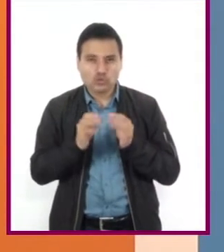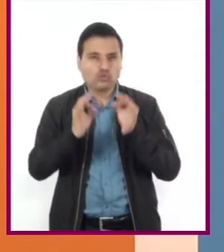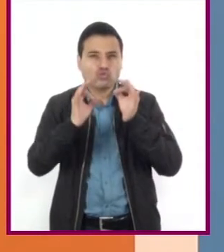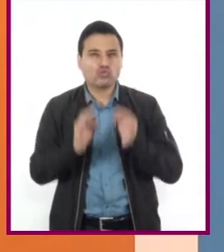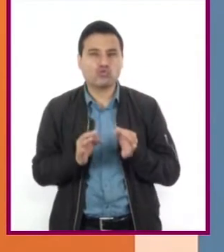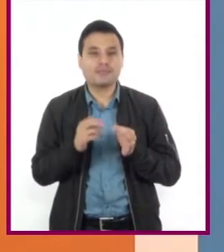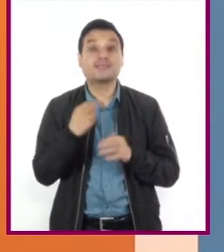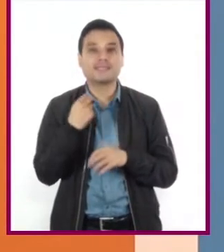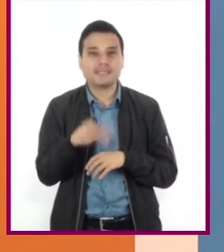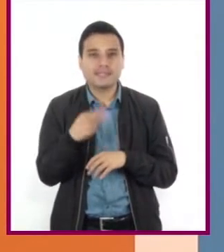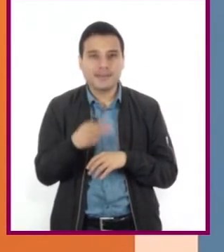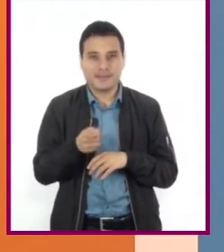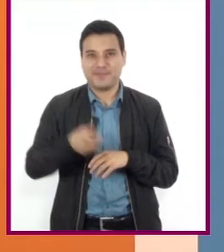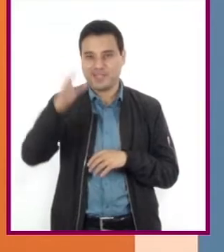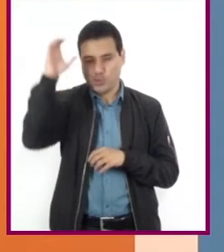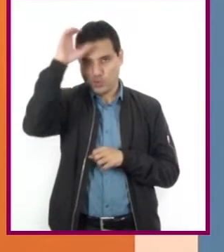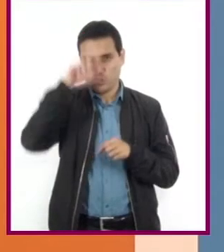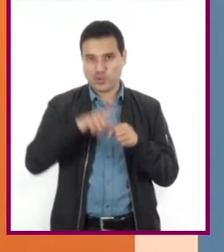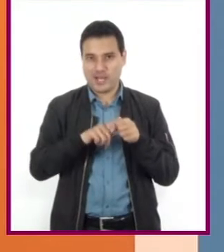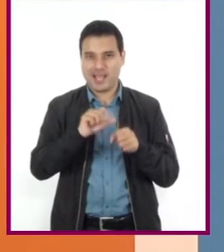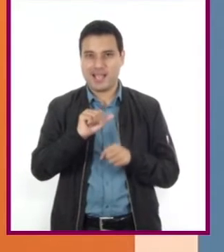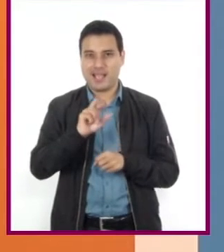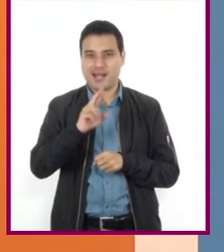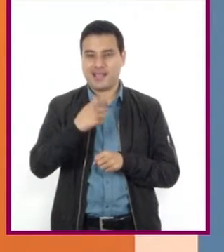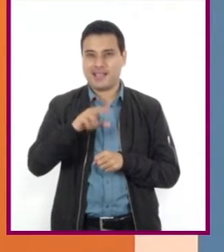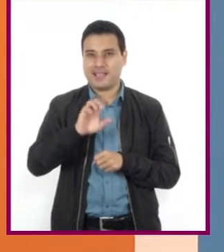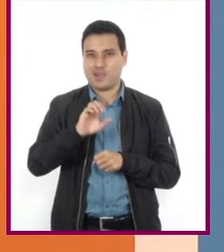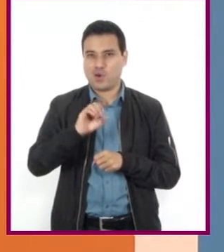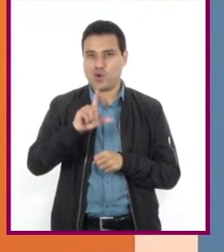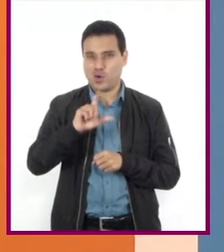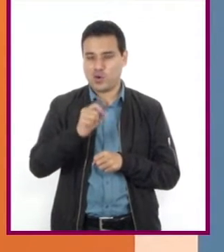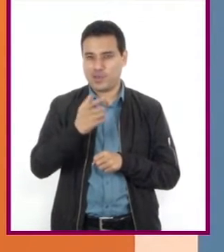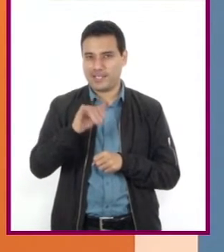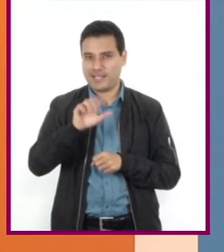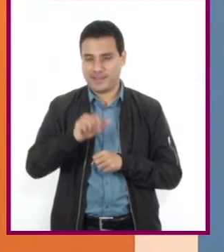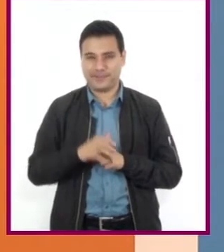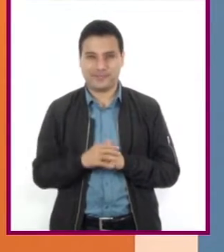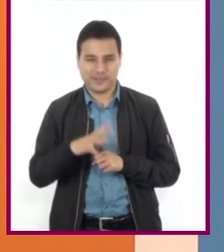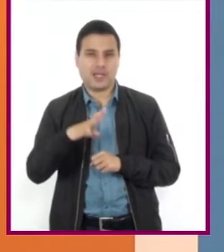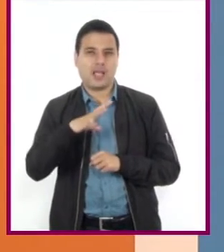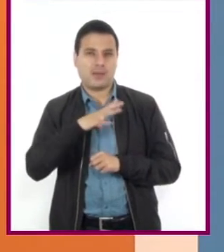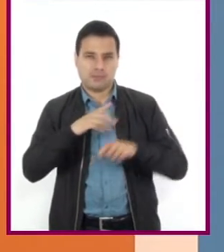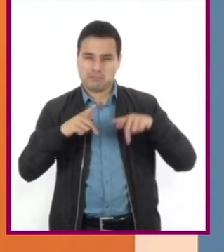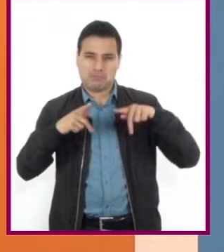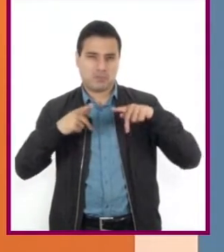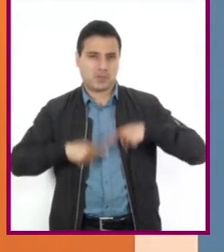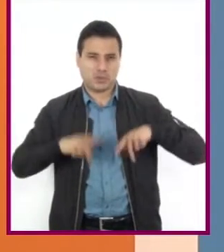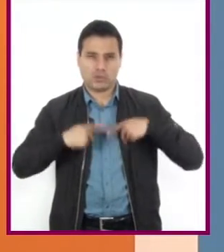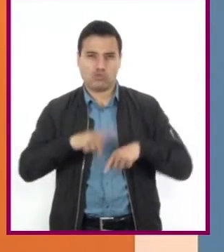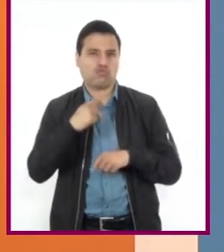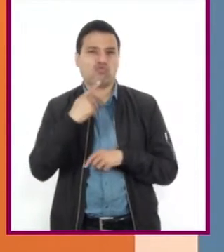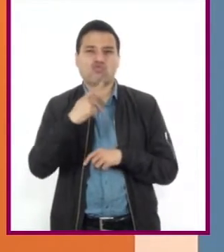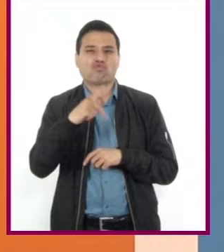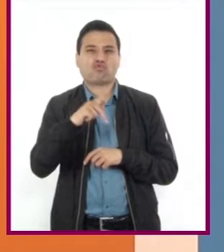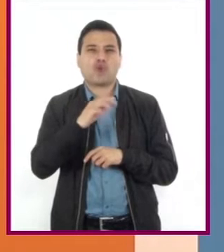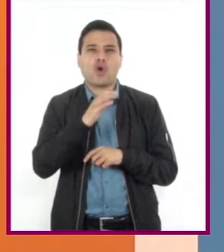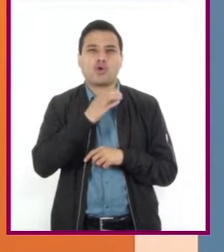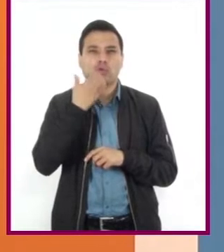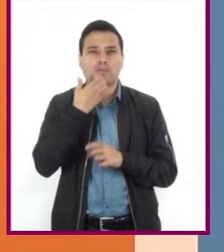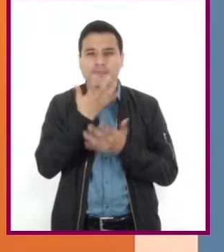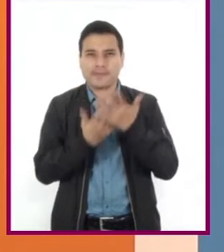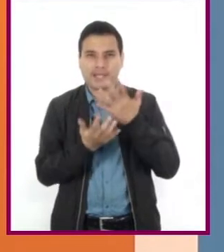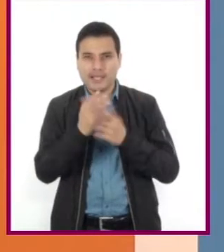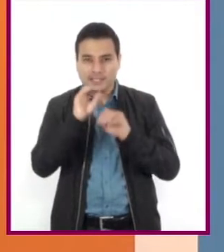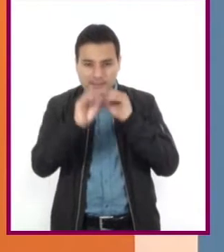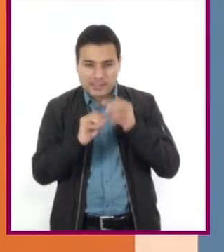conocemos como culturas arqueológicas, en las cuales confluyen maneras determinadas de elaborar objetos utilitarios